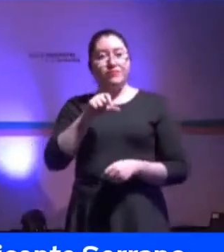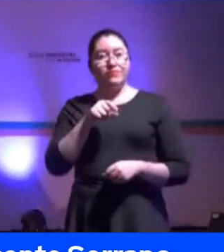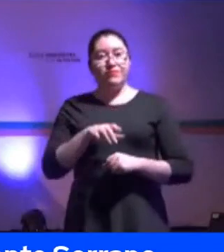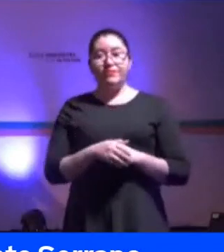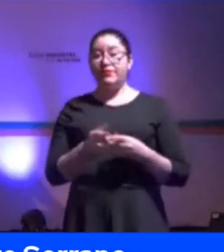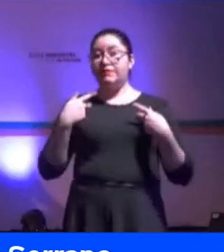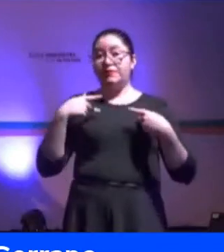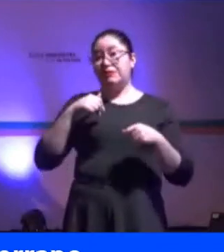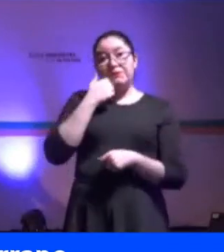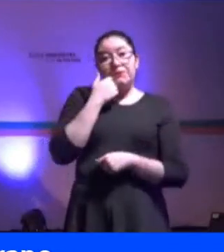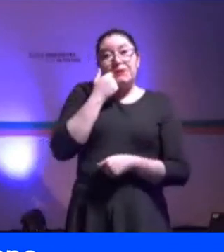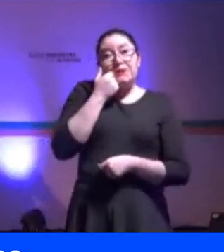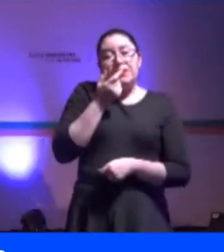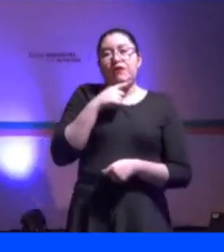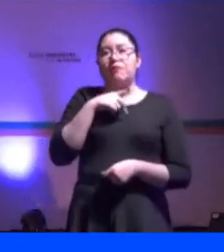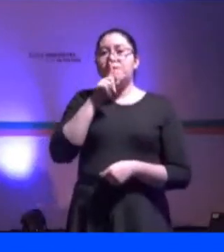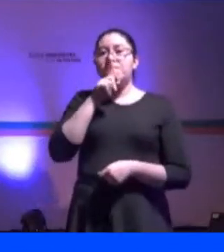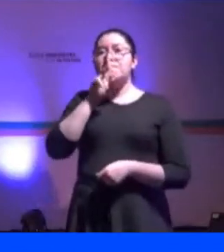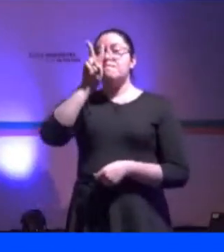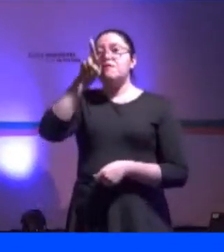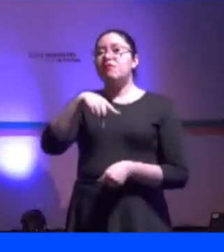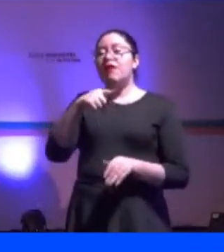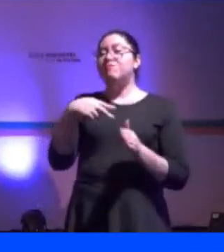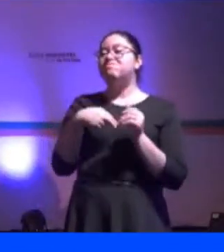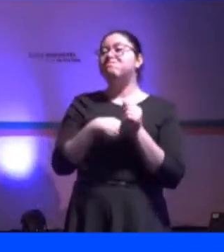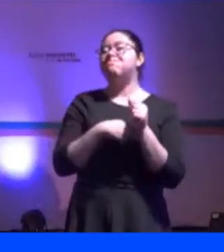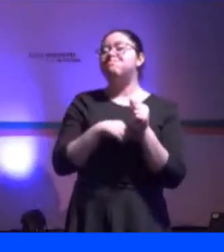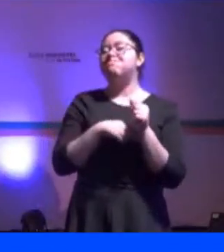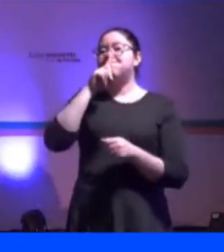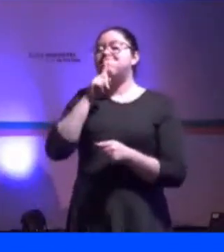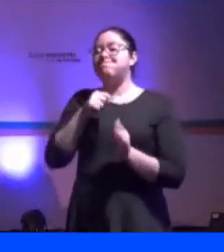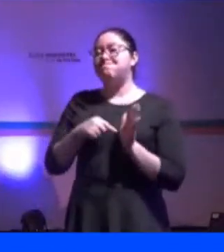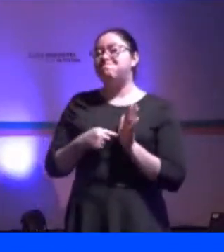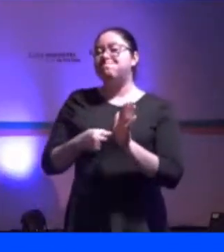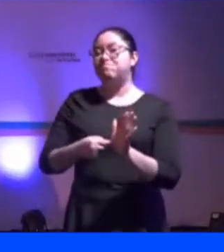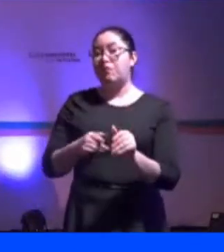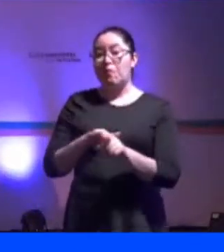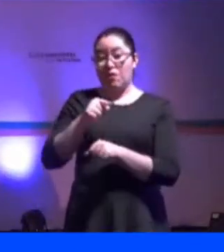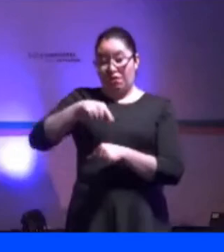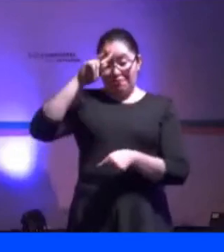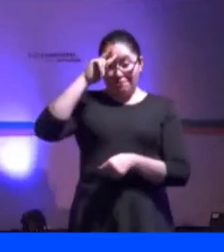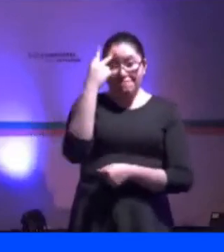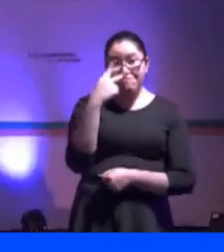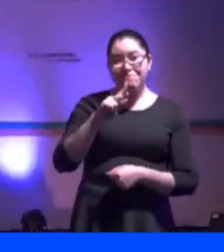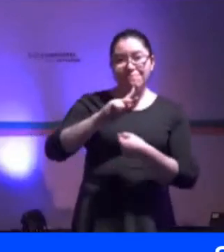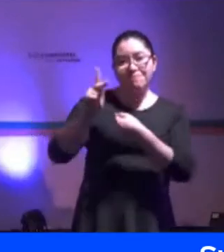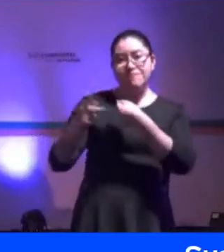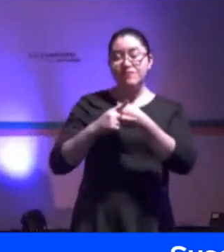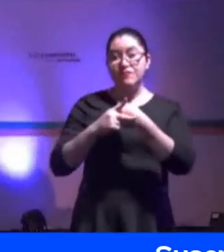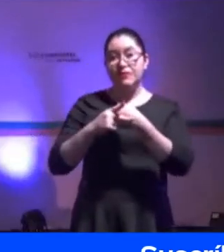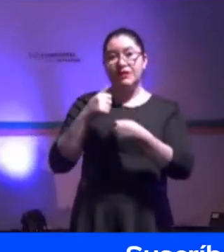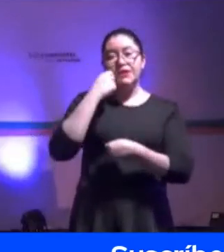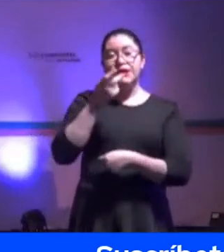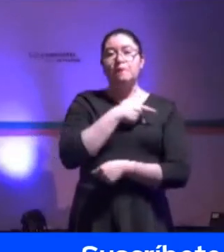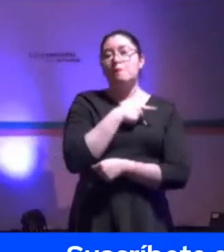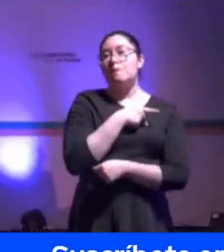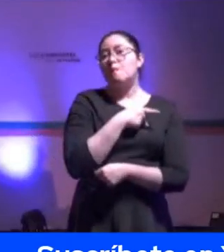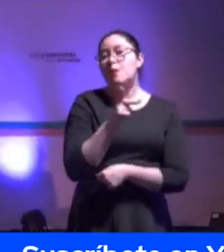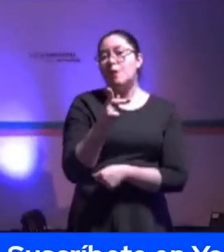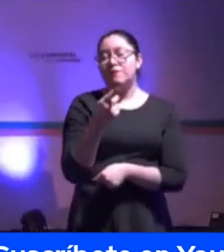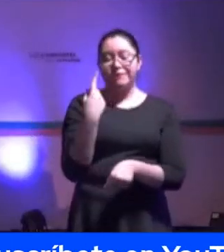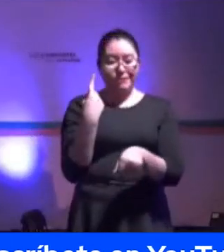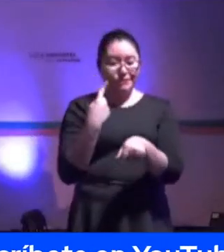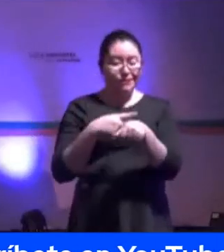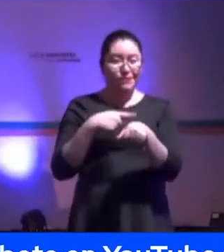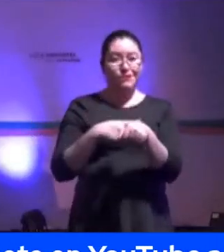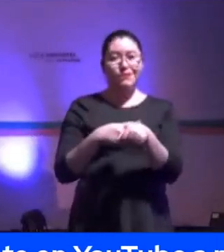quiere que la gente sepa, porque épicamente, históricamente, en este país nos han querido pobres,